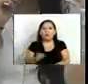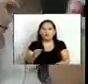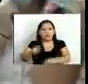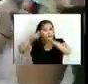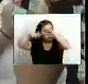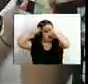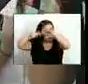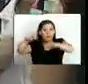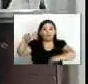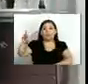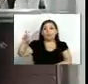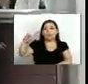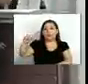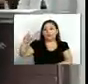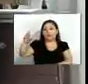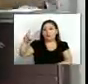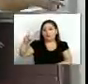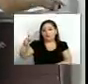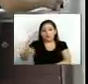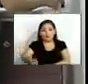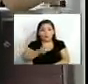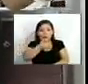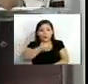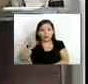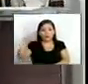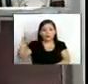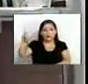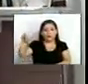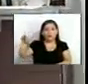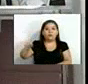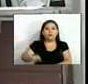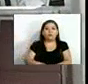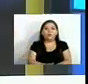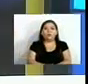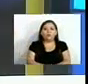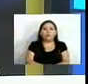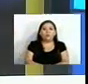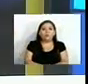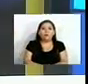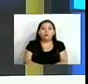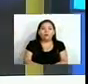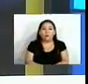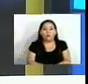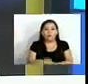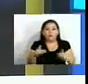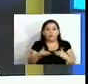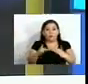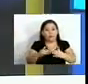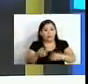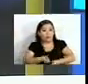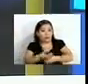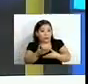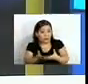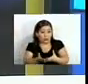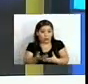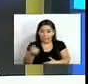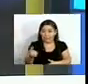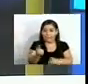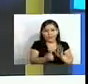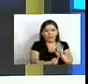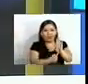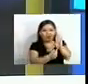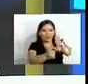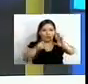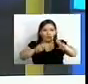de Ricardo Tovar, un reporte de Luis Alberto López. Comentarles también que representantes del